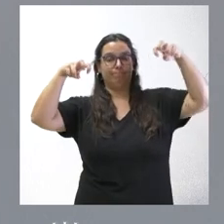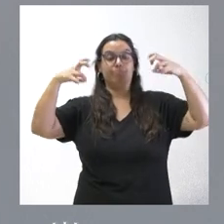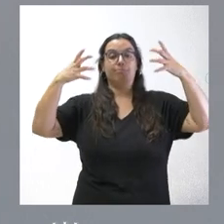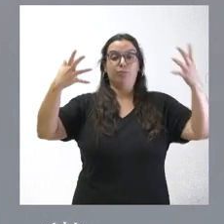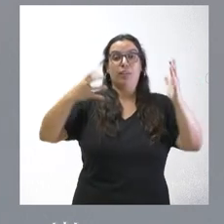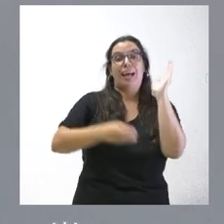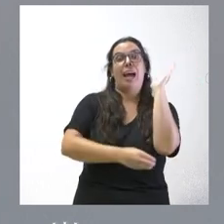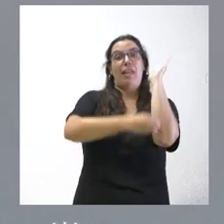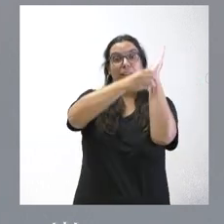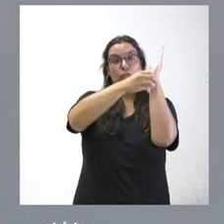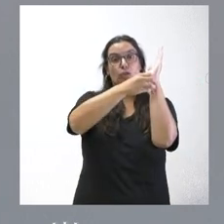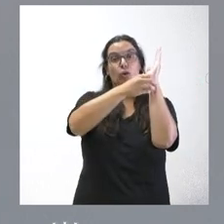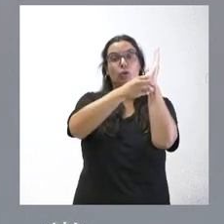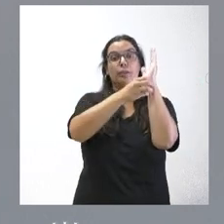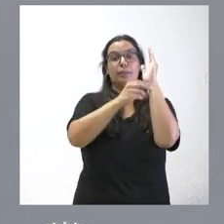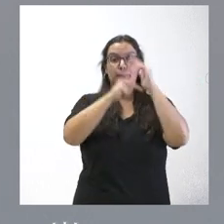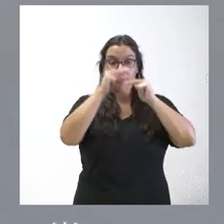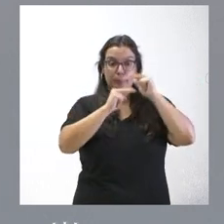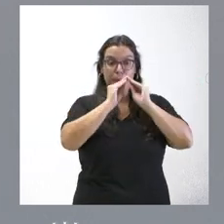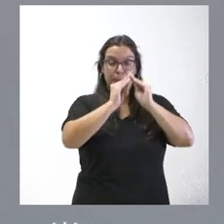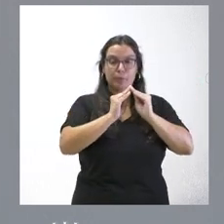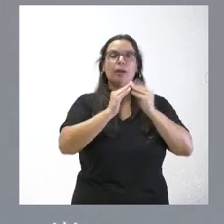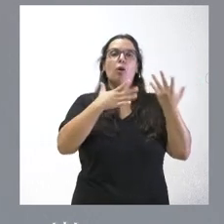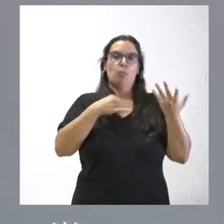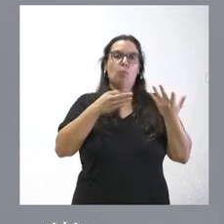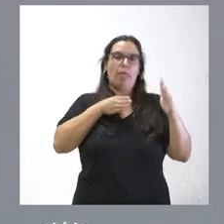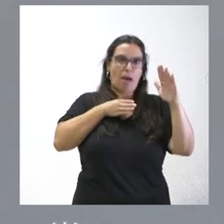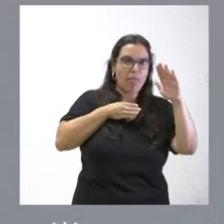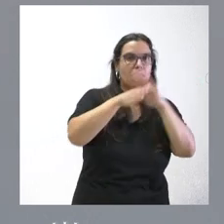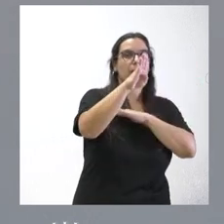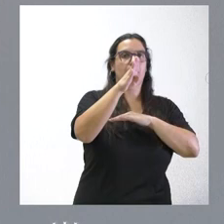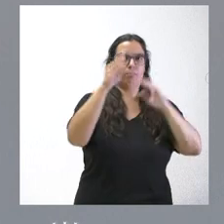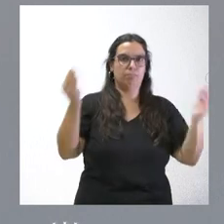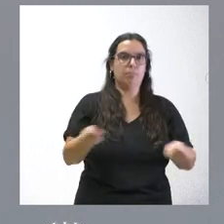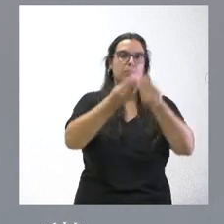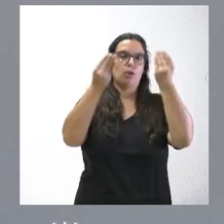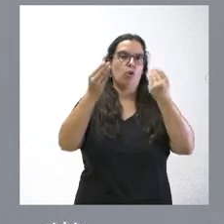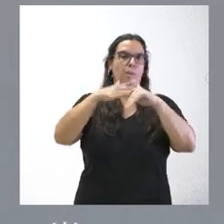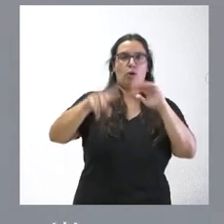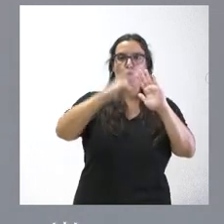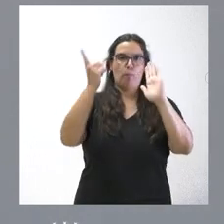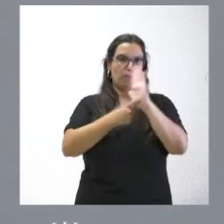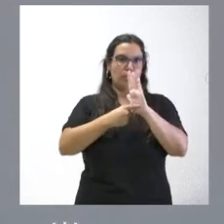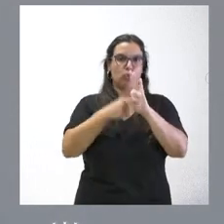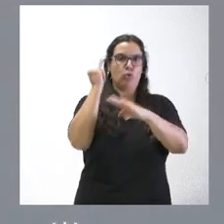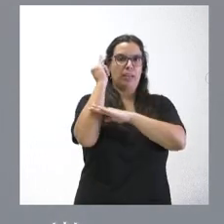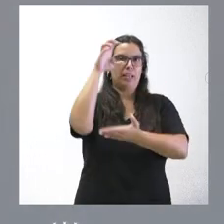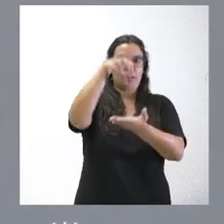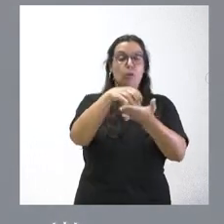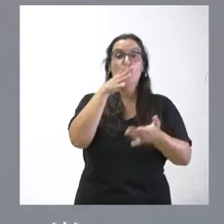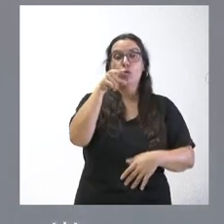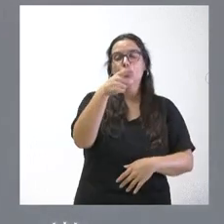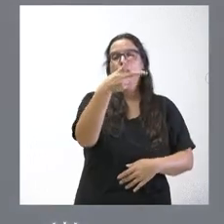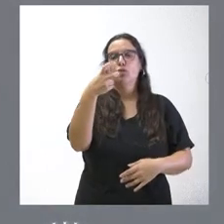ascensor y esta inversión va a permitir mejorar la accesibilidad en el conjunto del centro para lo cual se destinan casi